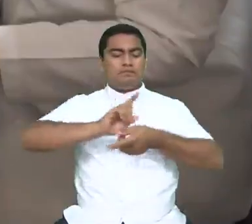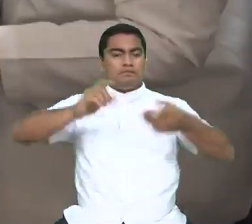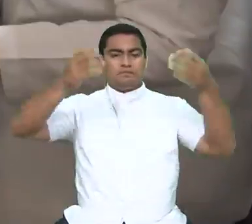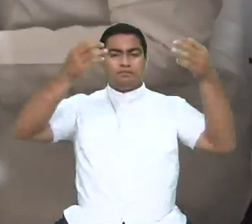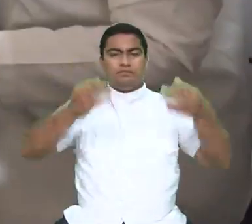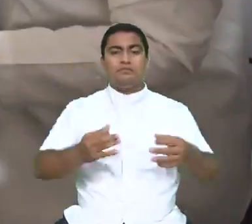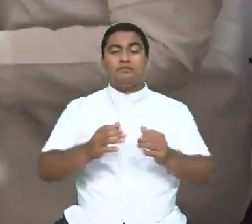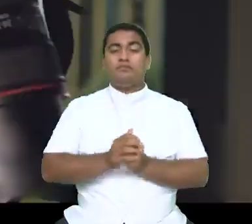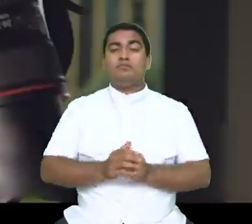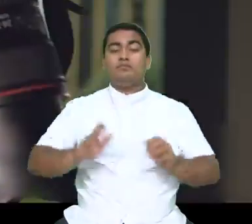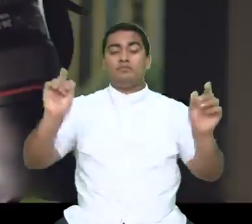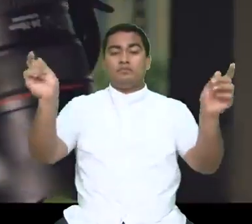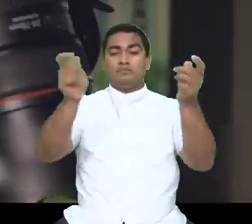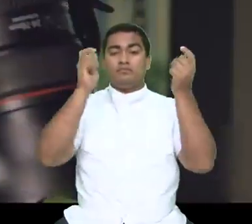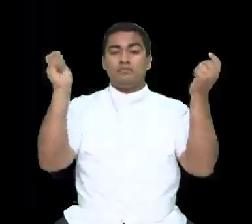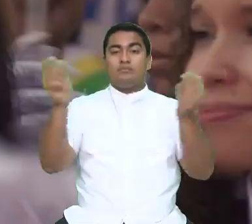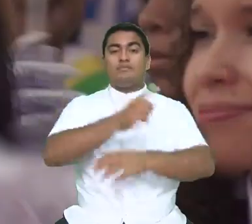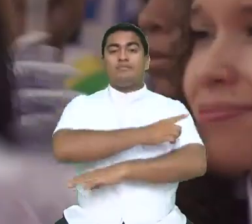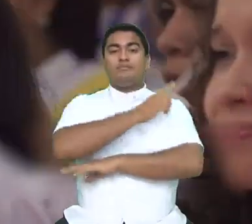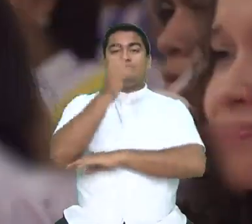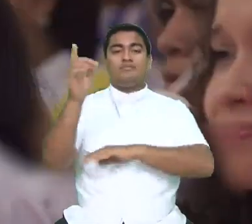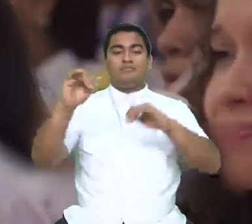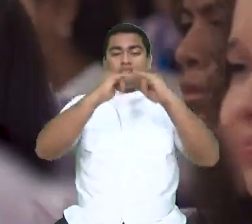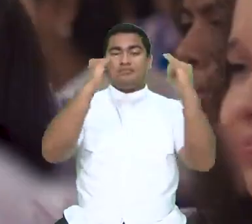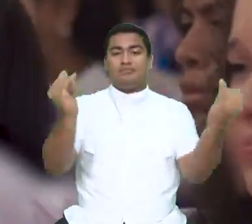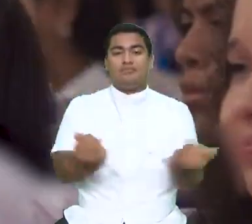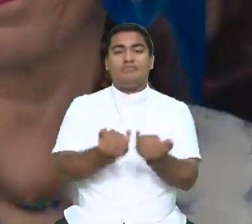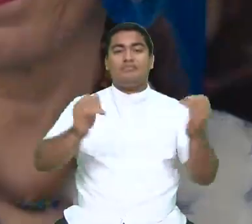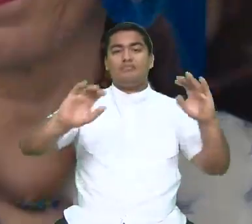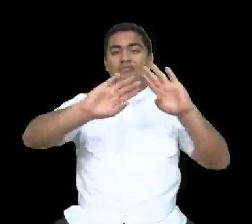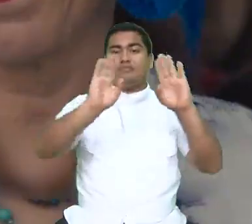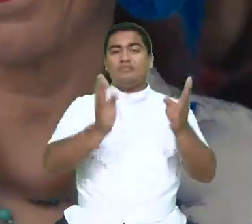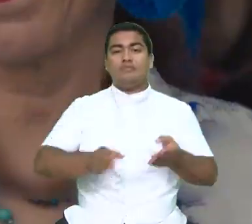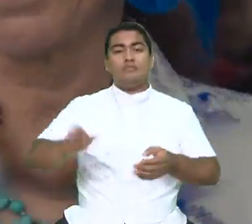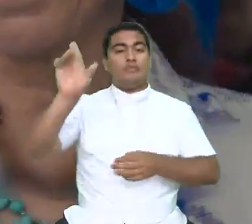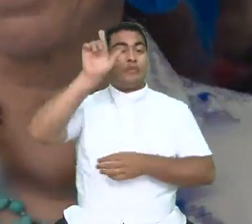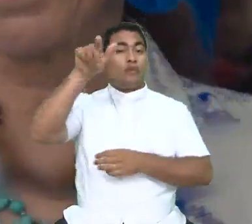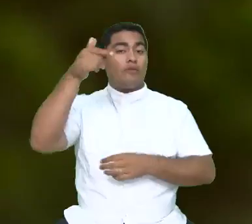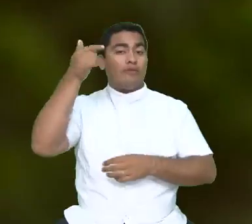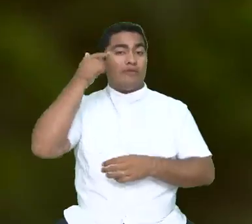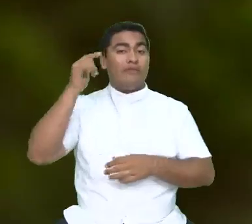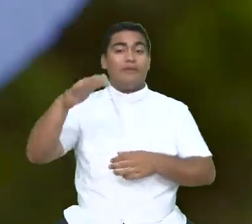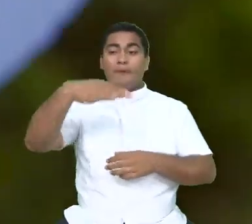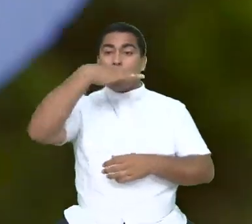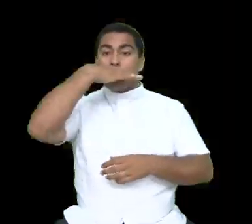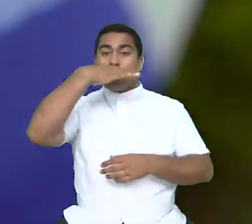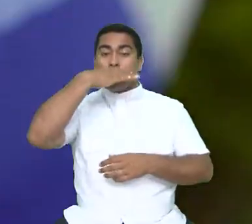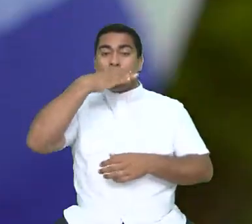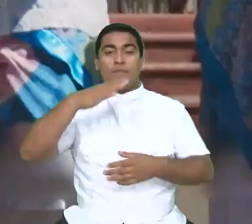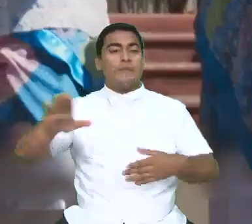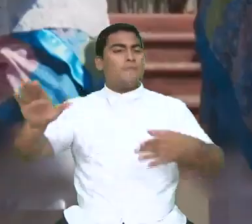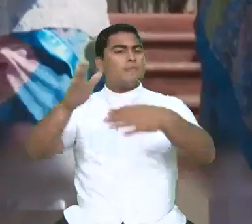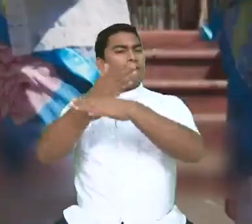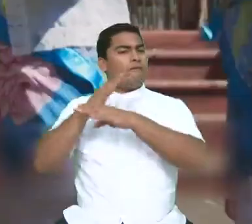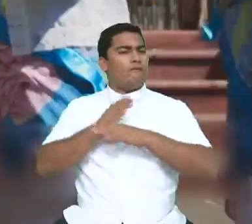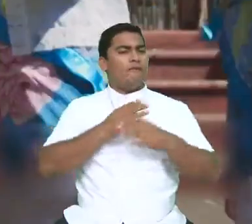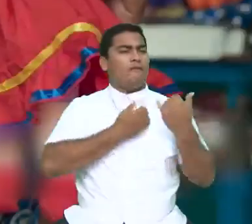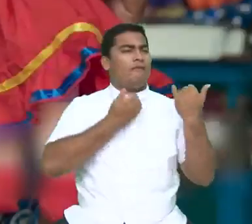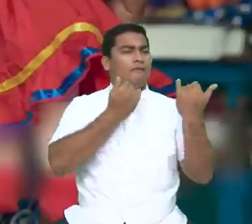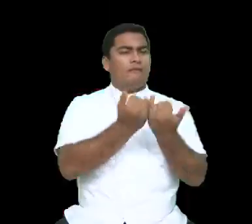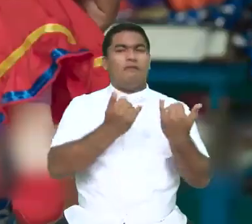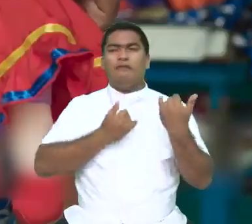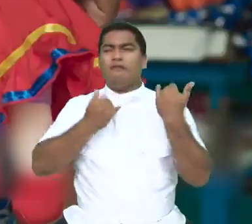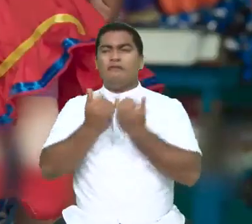En el marco de la celebración del Día Internacional de la Mujer, el gobierno sandinista, a través de cada una de las